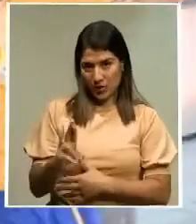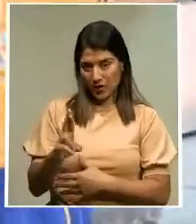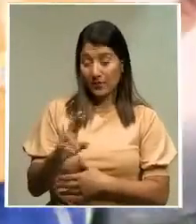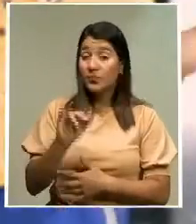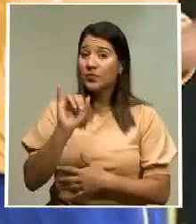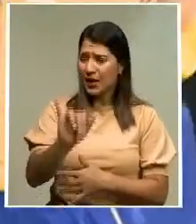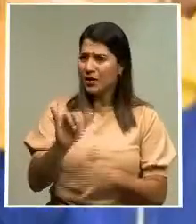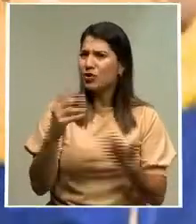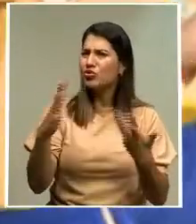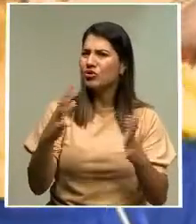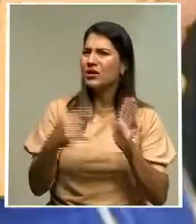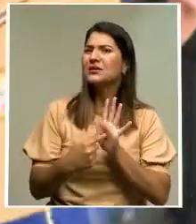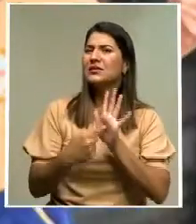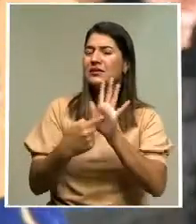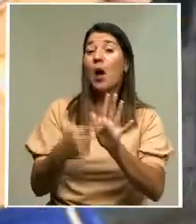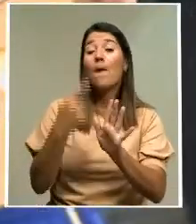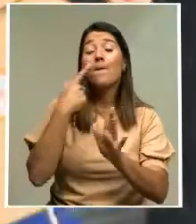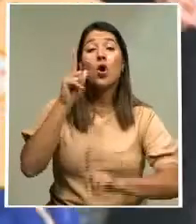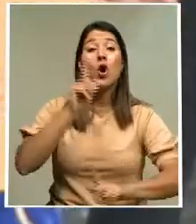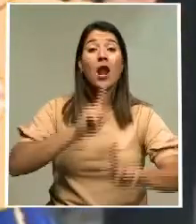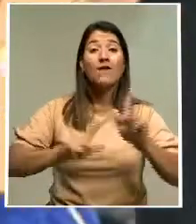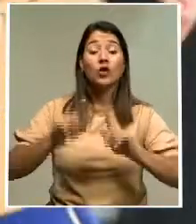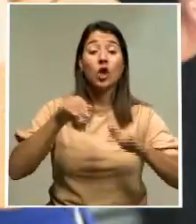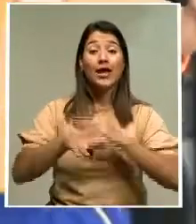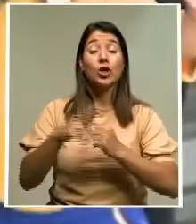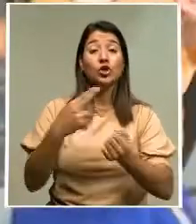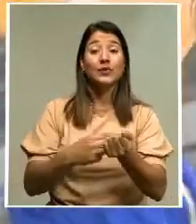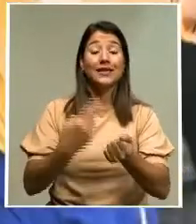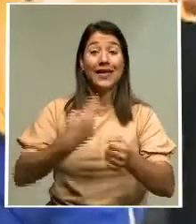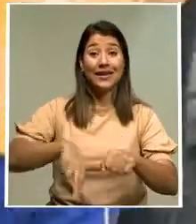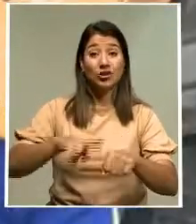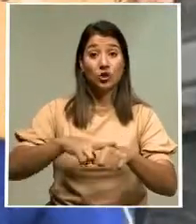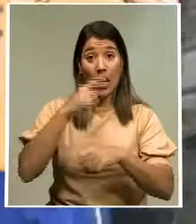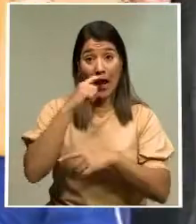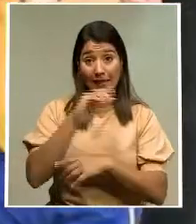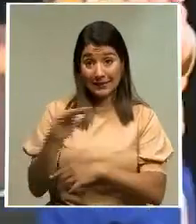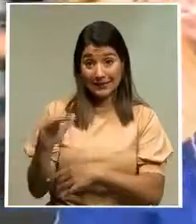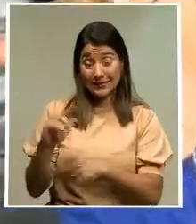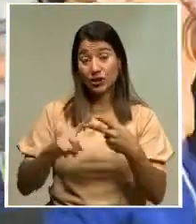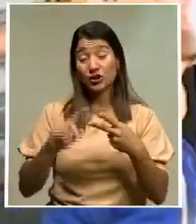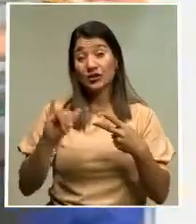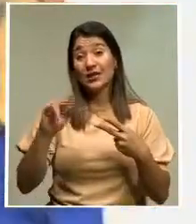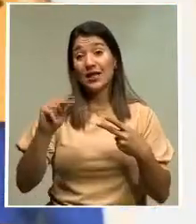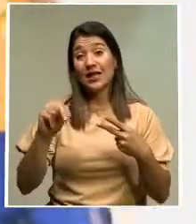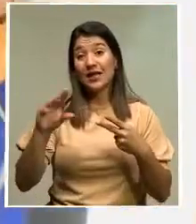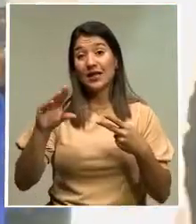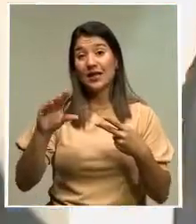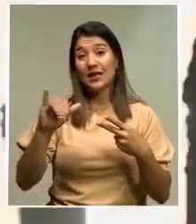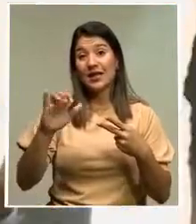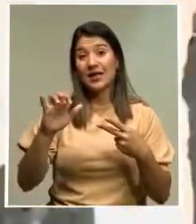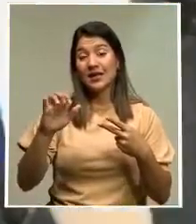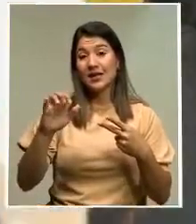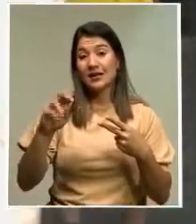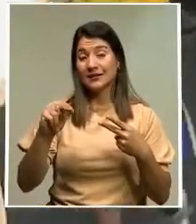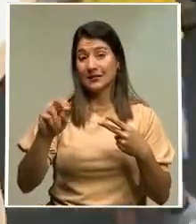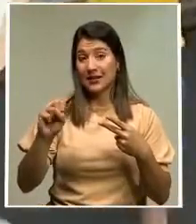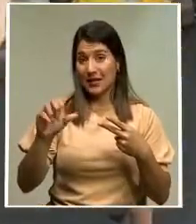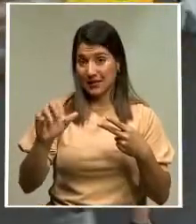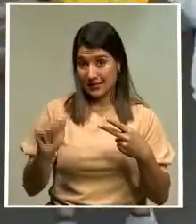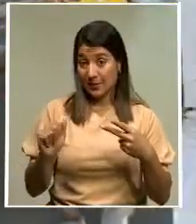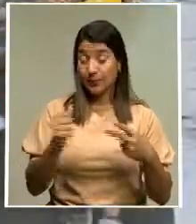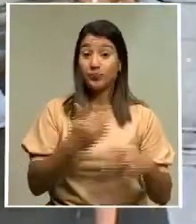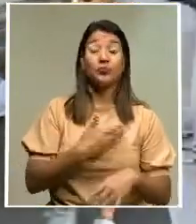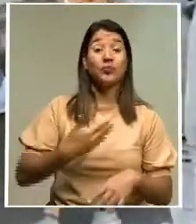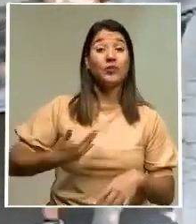sido demostrado por los laboratorios del Hospital Nacional de Niños y por el INCIENSA. Edwin Solano,